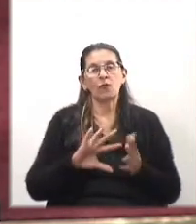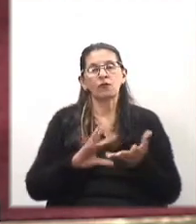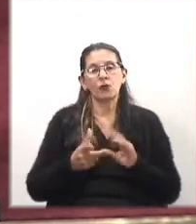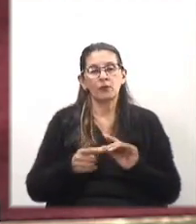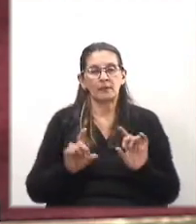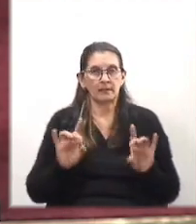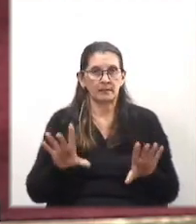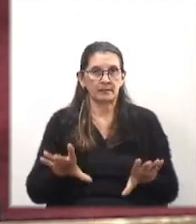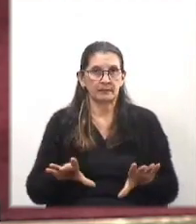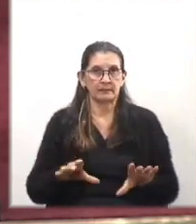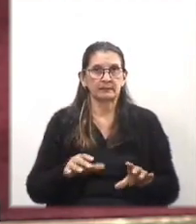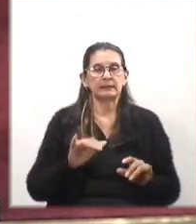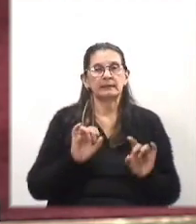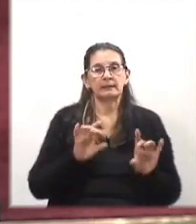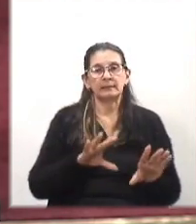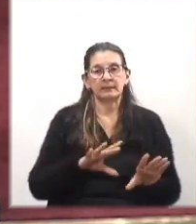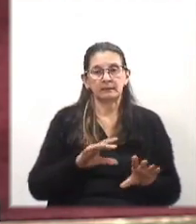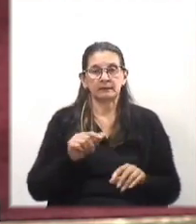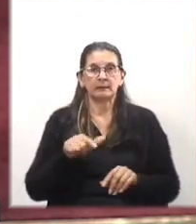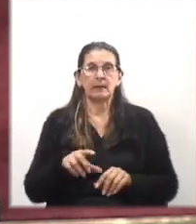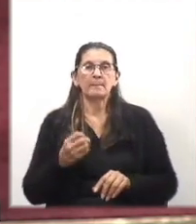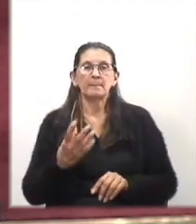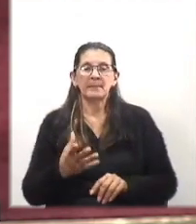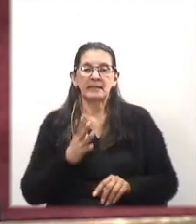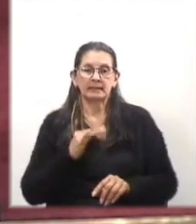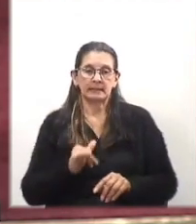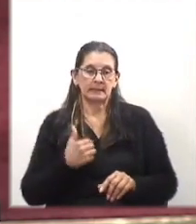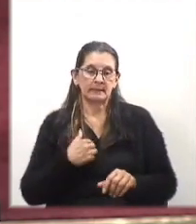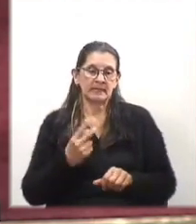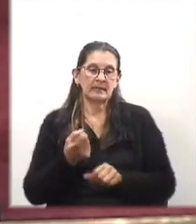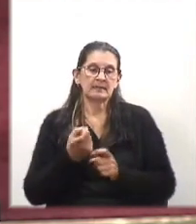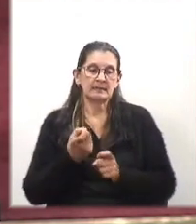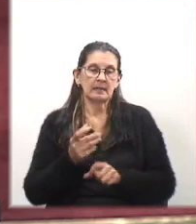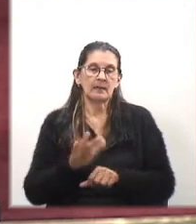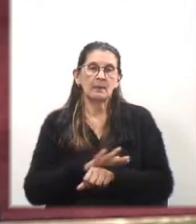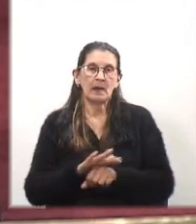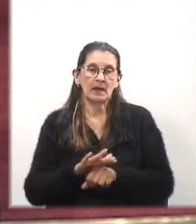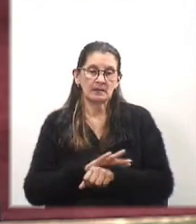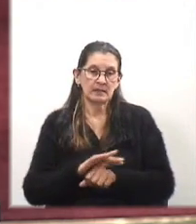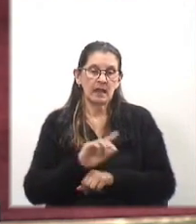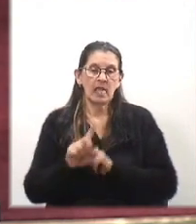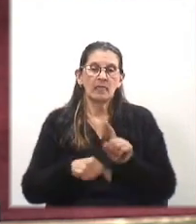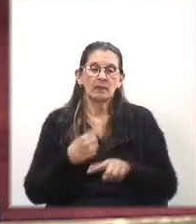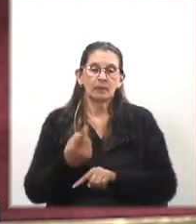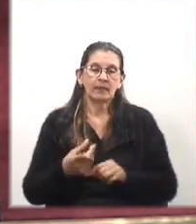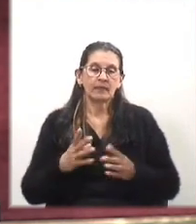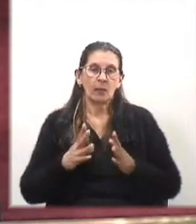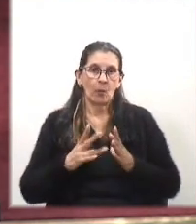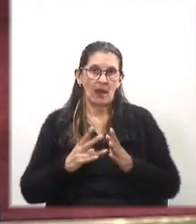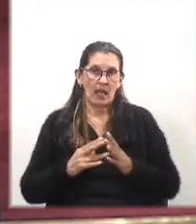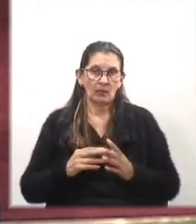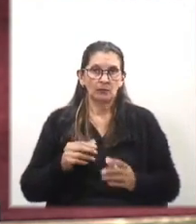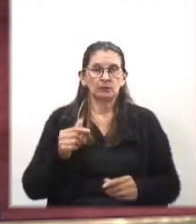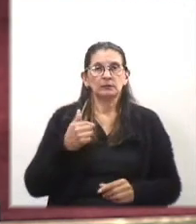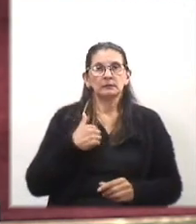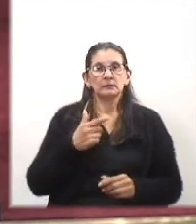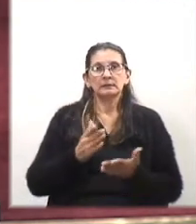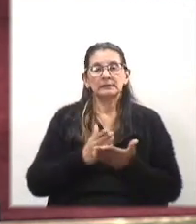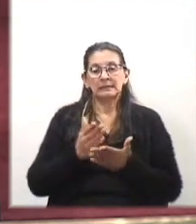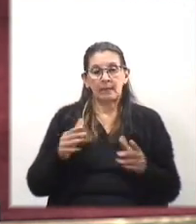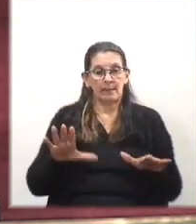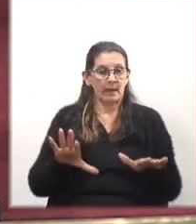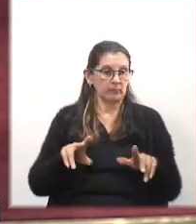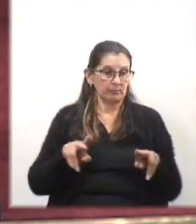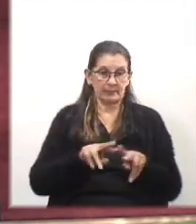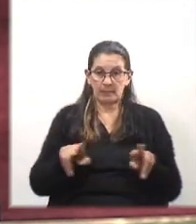independiente y en forma dependiente para cubrir sus necesidades básicas, aún después de jubilados. Desempeño